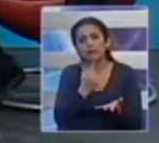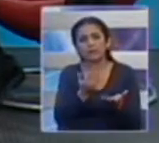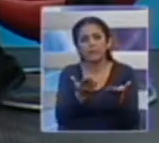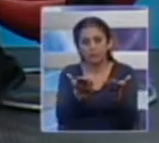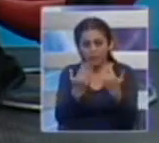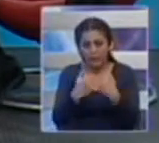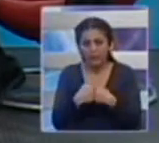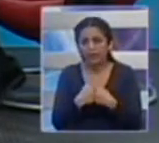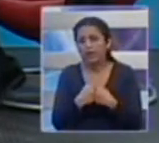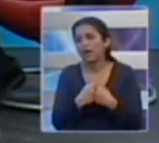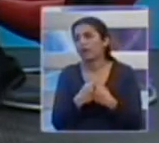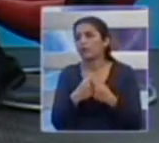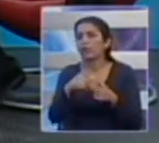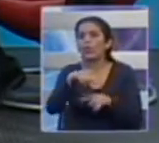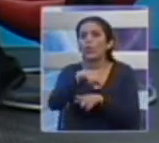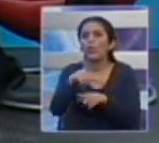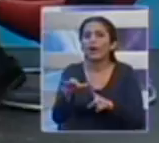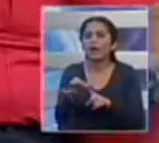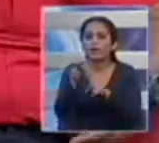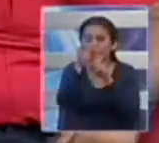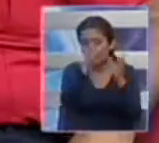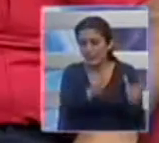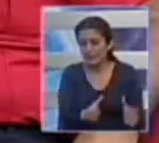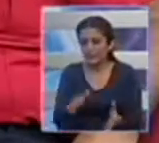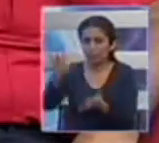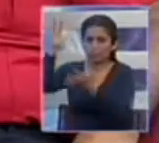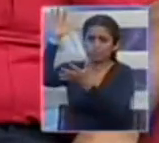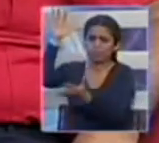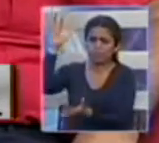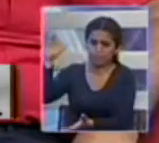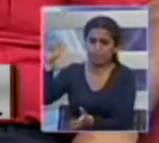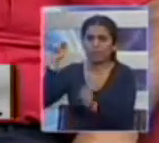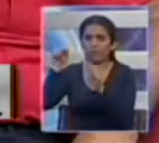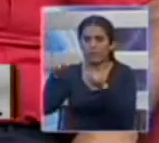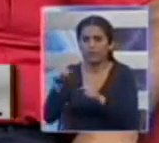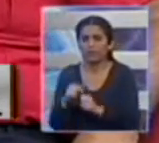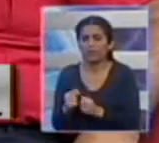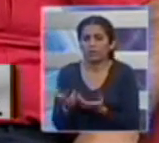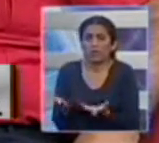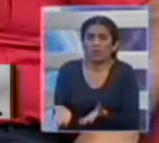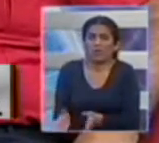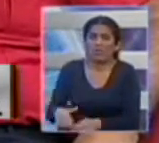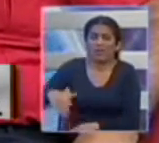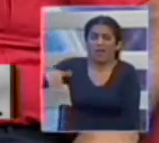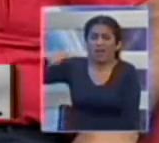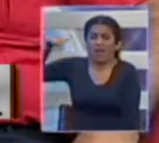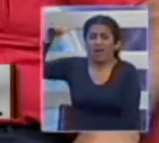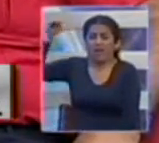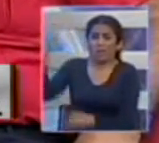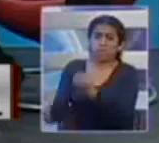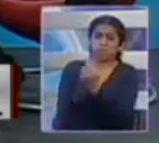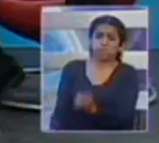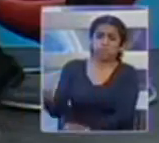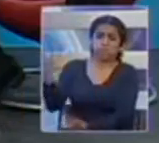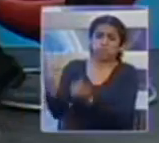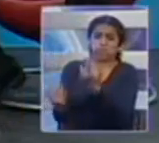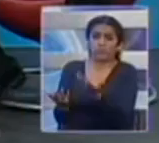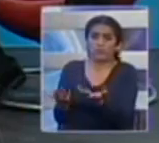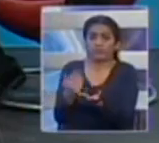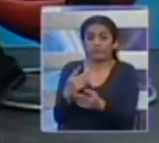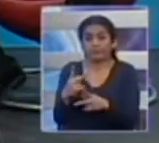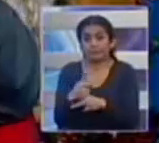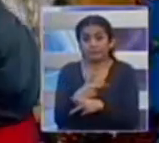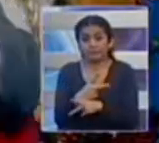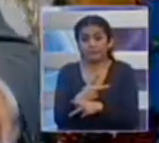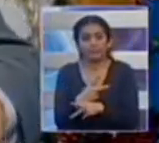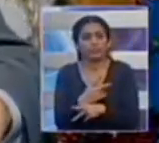obviamente, ¿no? Pero igual, así usted lo corte, resulta una cantidad bastante importante de material a quemar. La recomendación a la ciudadanía, entonces,